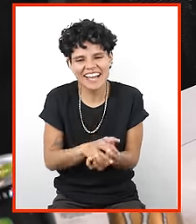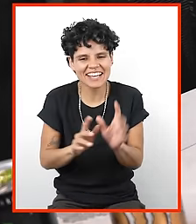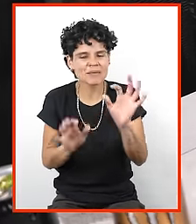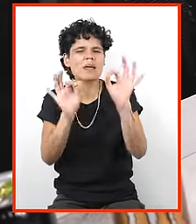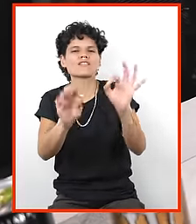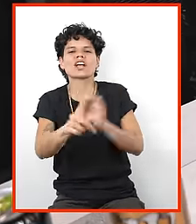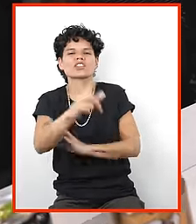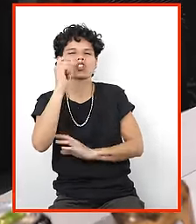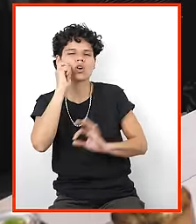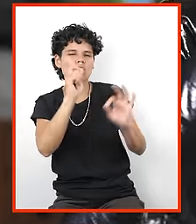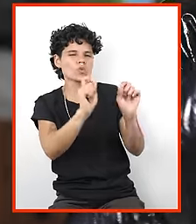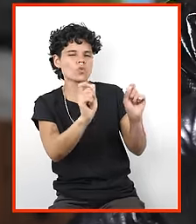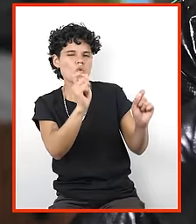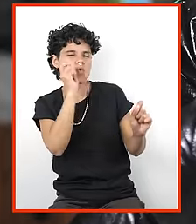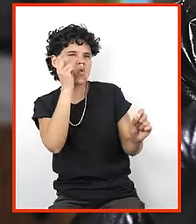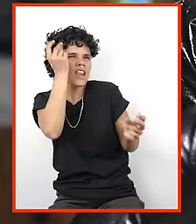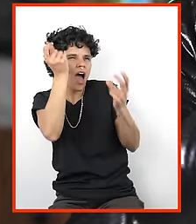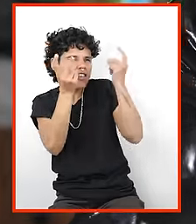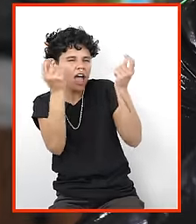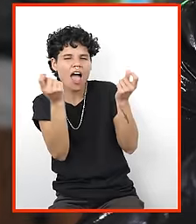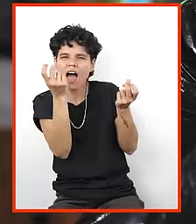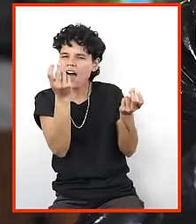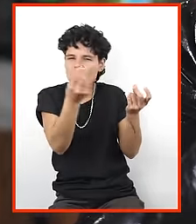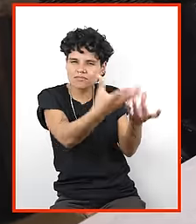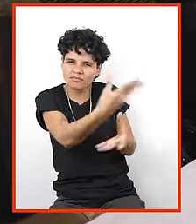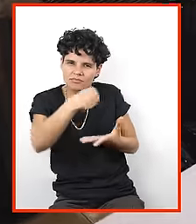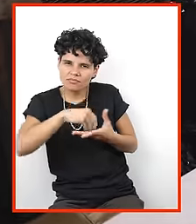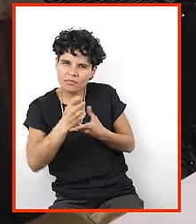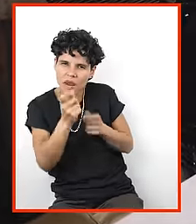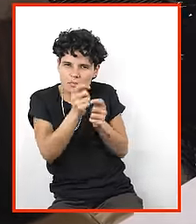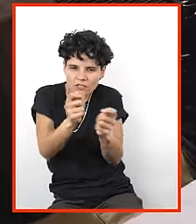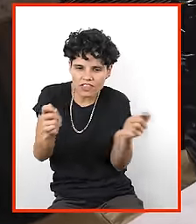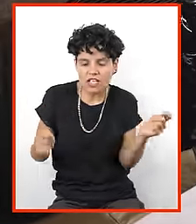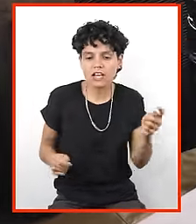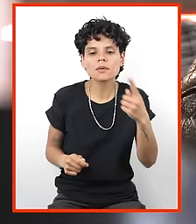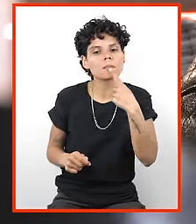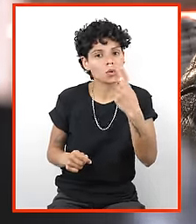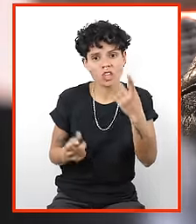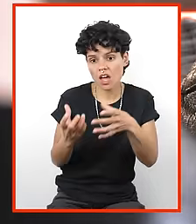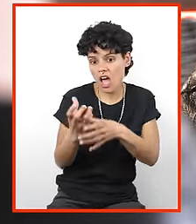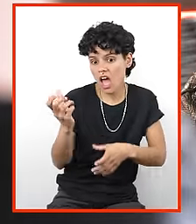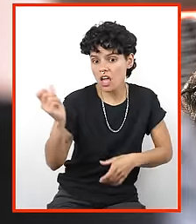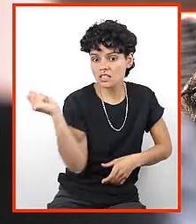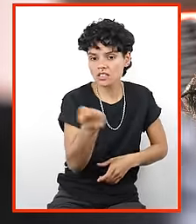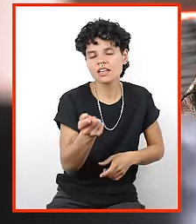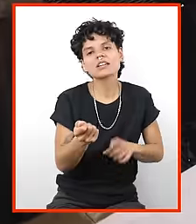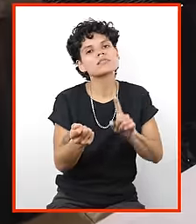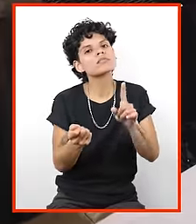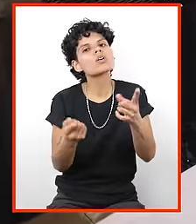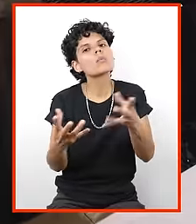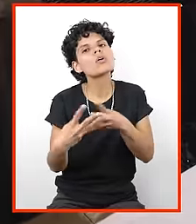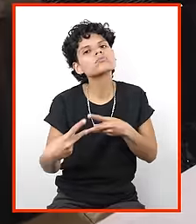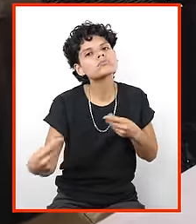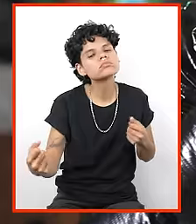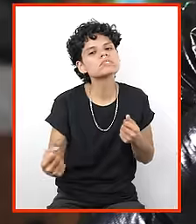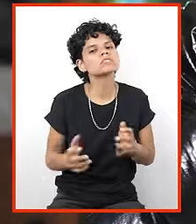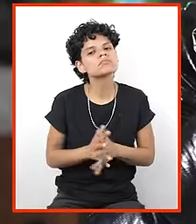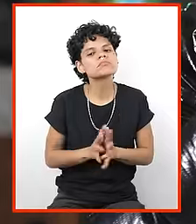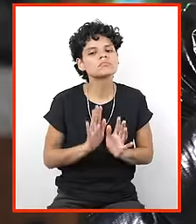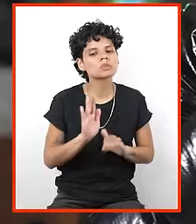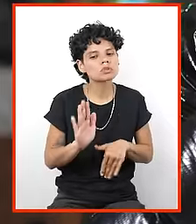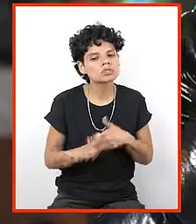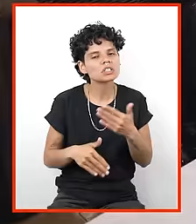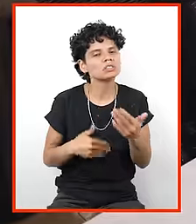Creador de conceptos, Julio. Gata chera. Oye, ¿te costó mucho dejar esa hacha? Uno pasa por proceso en la vida. ¿Te